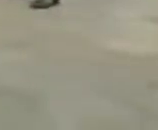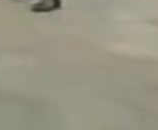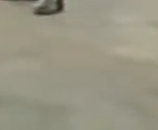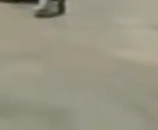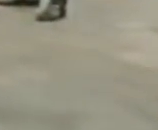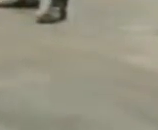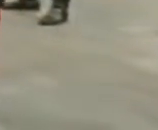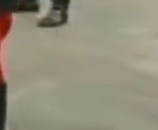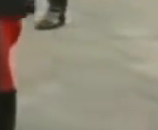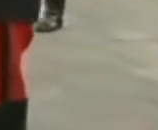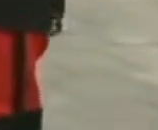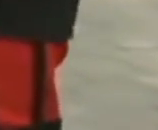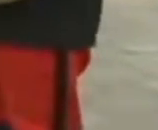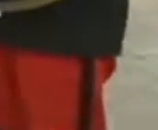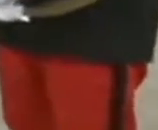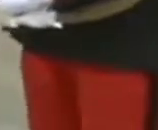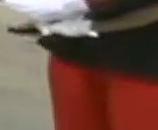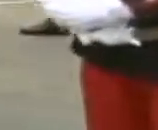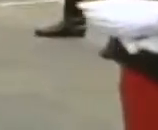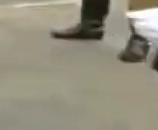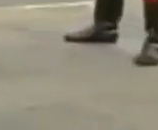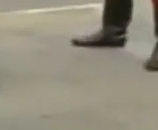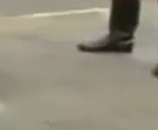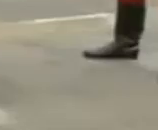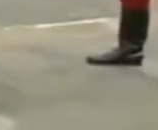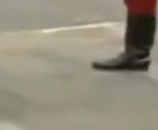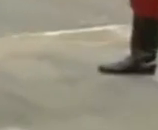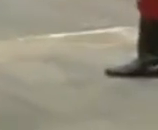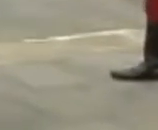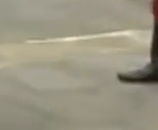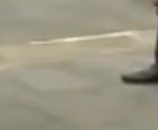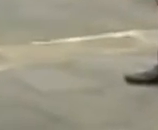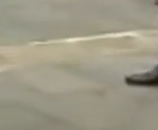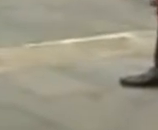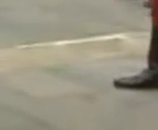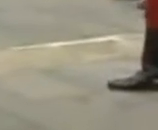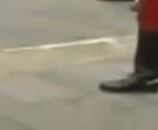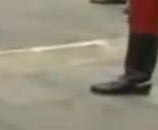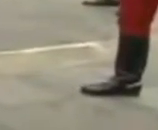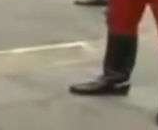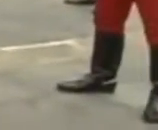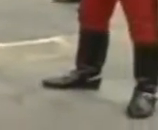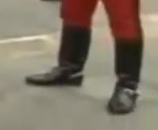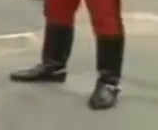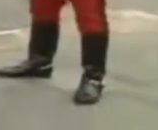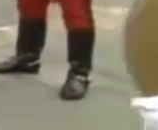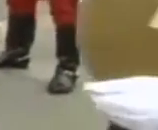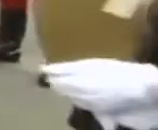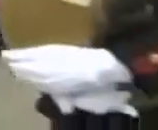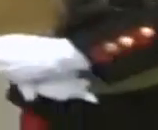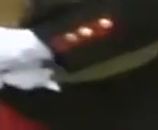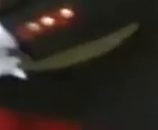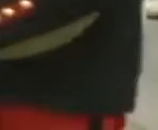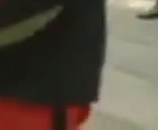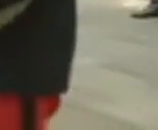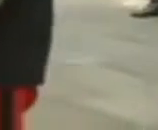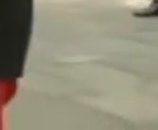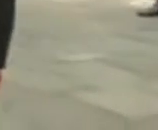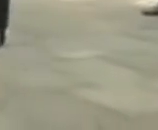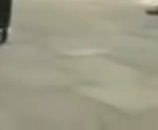Y precisamente se dirige hacia la residencia de Palacio de Gobierno. Él ha cruzado el patio de